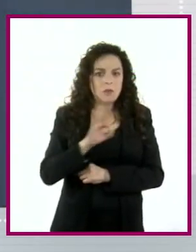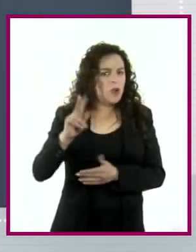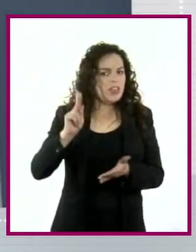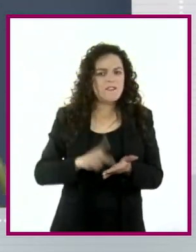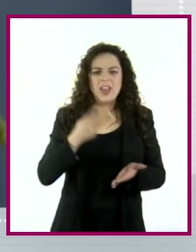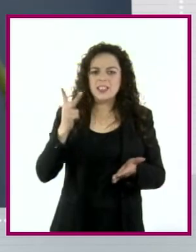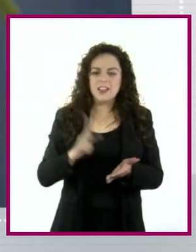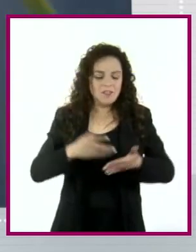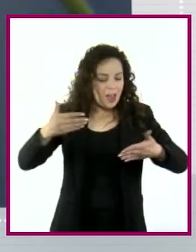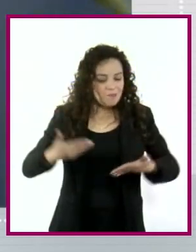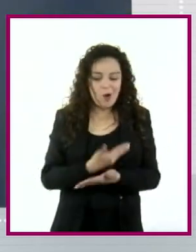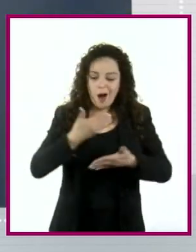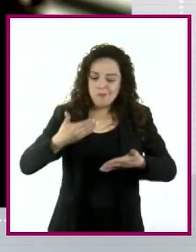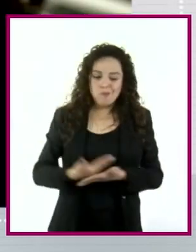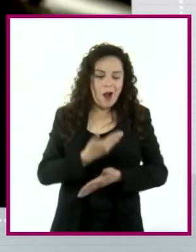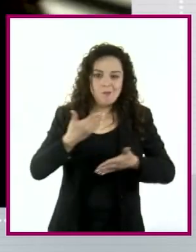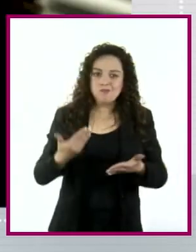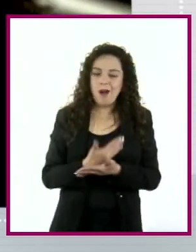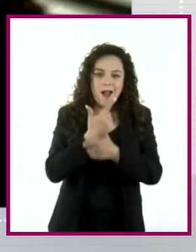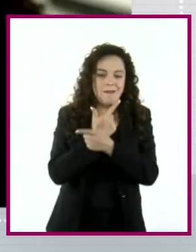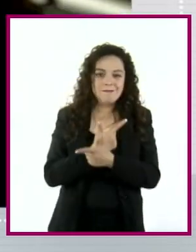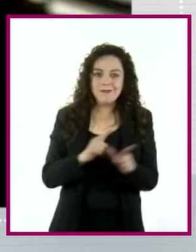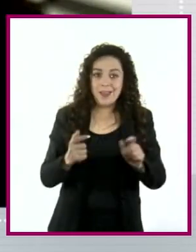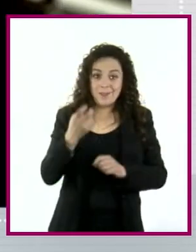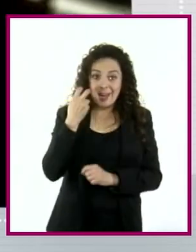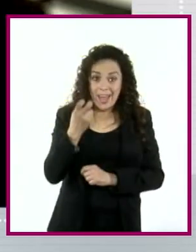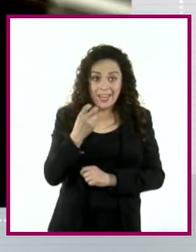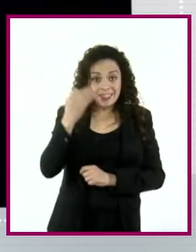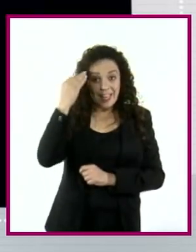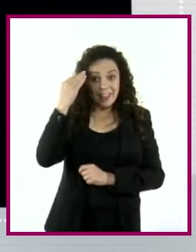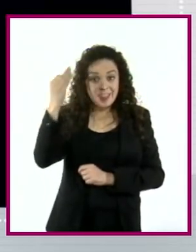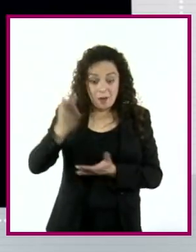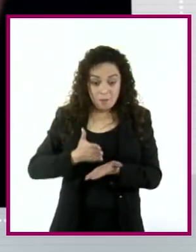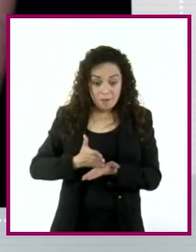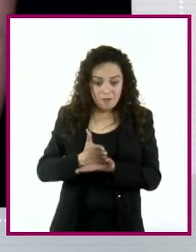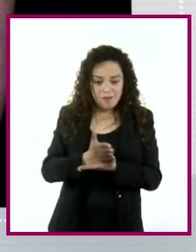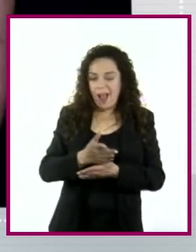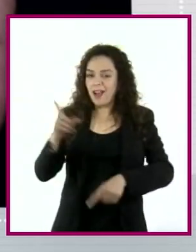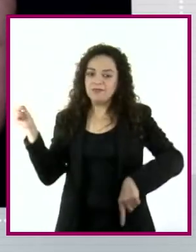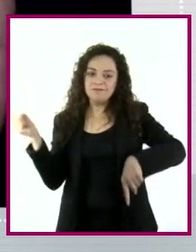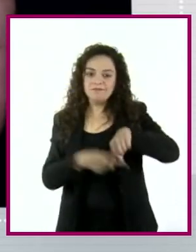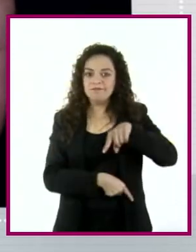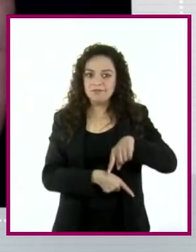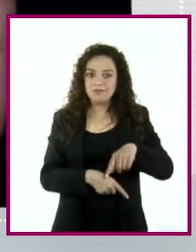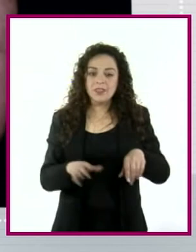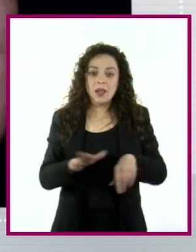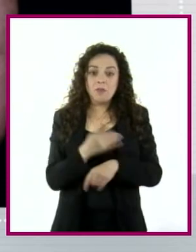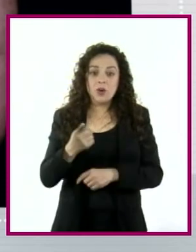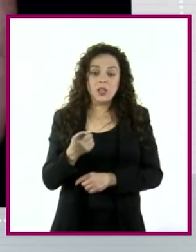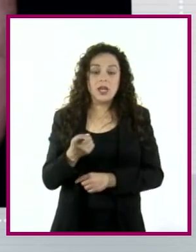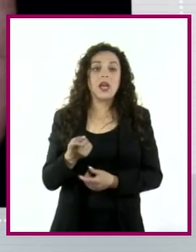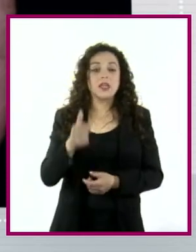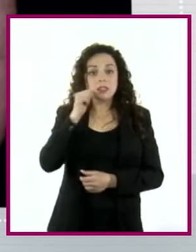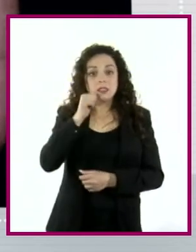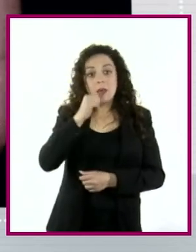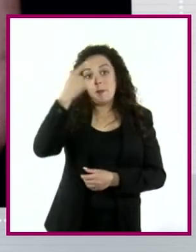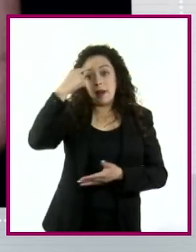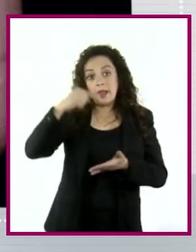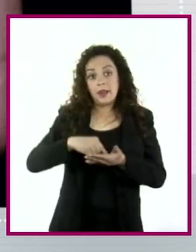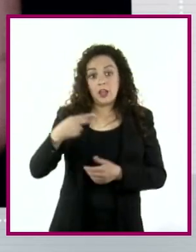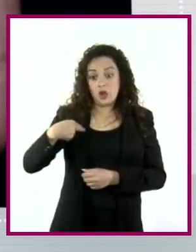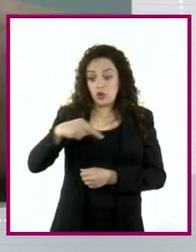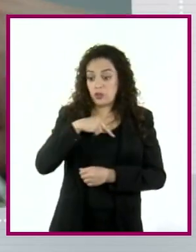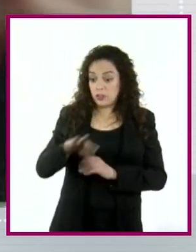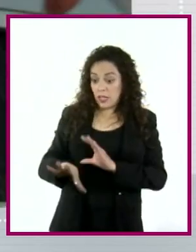que queramos. Entonces, eso rompe el tiempo lineal. Nos han hecho creer que las cosas que hemos elegido